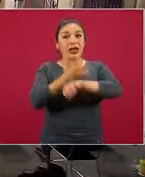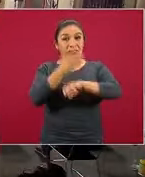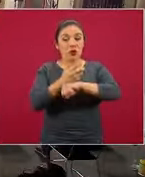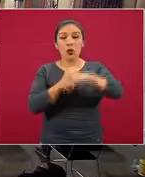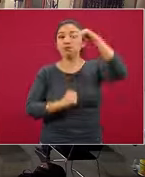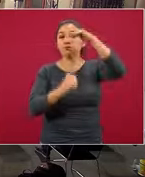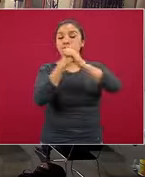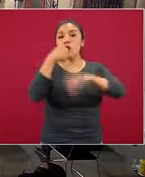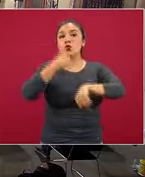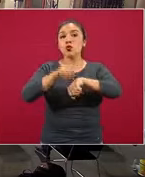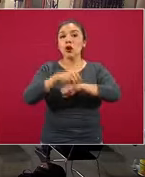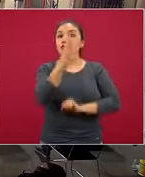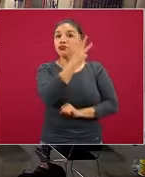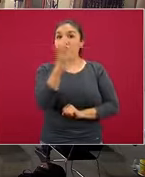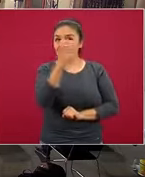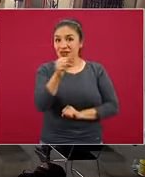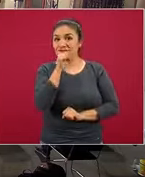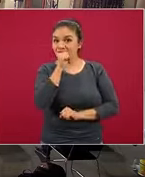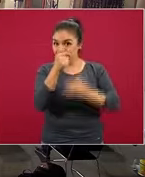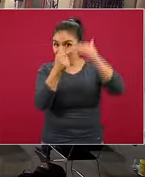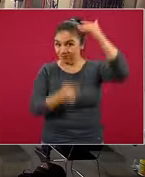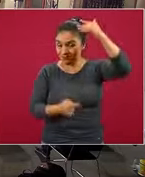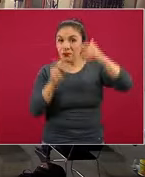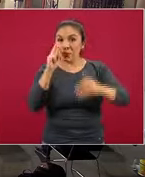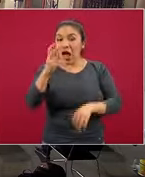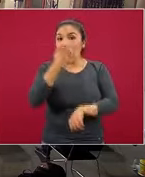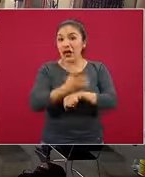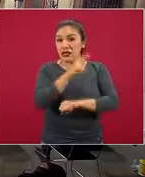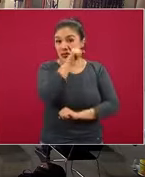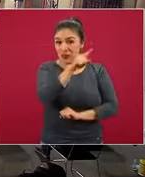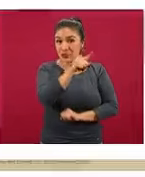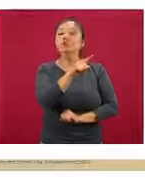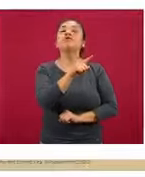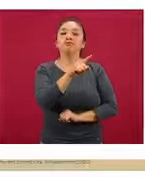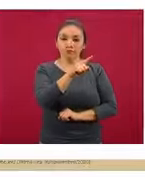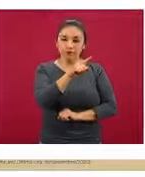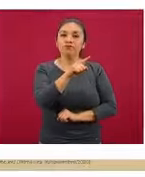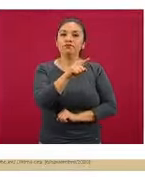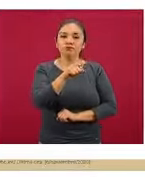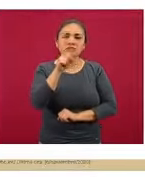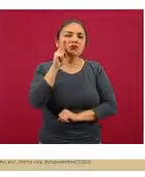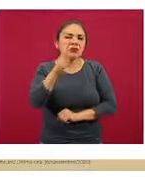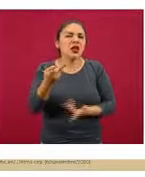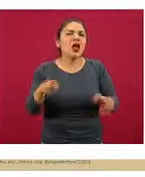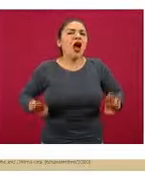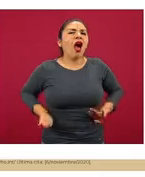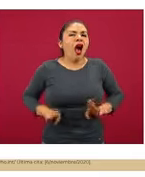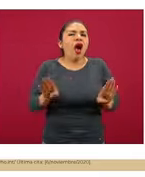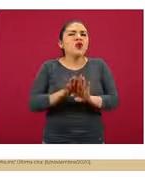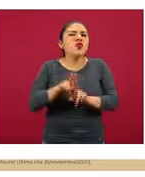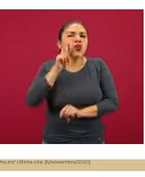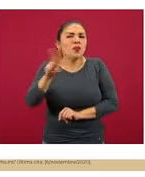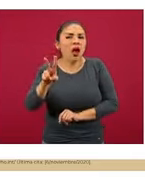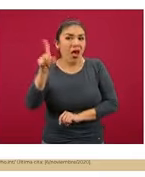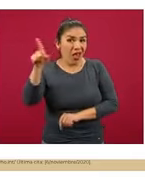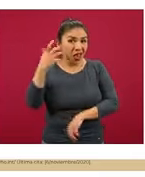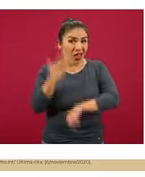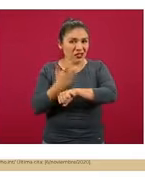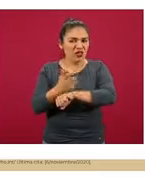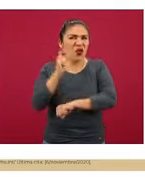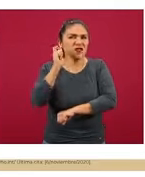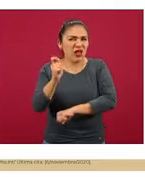300 y tenemos a Estados Unidos. Y aquí vemos precisamente cómo el comportamiento de la curva epidémica de Estados